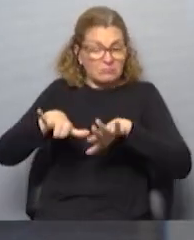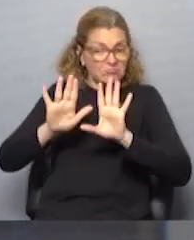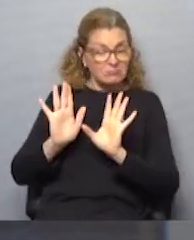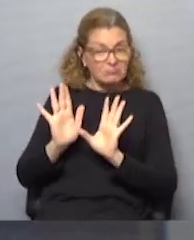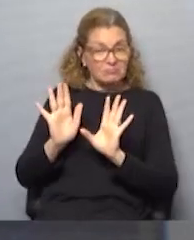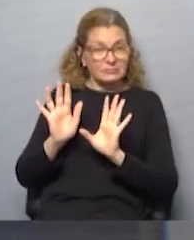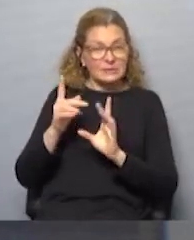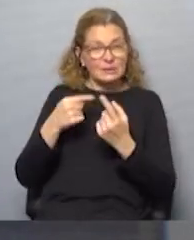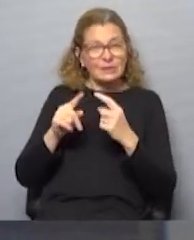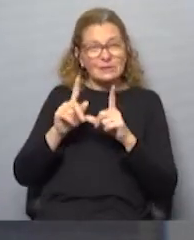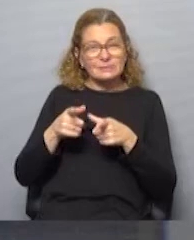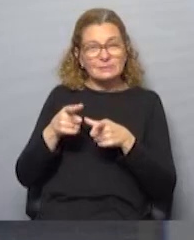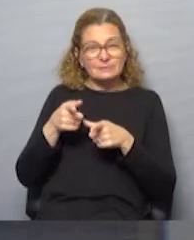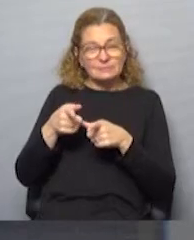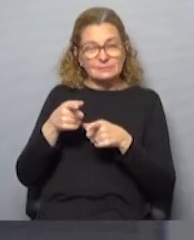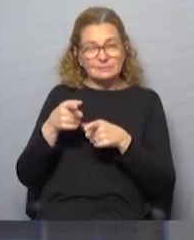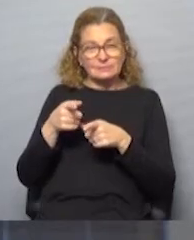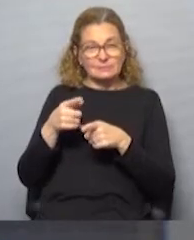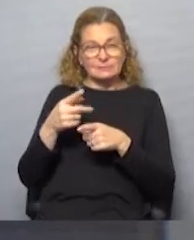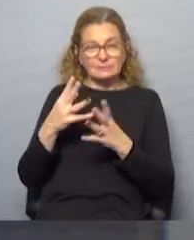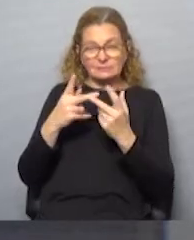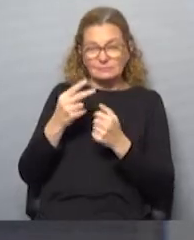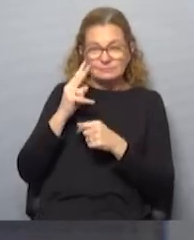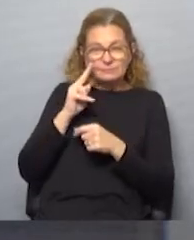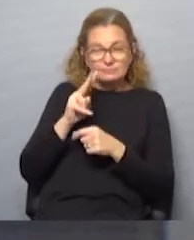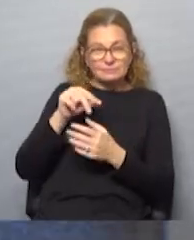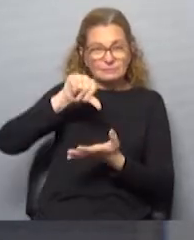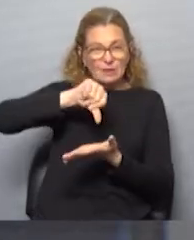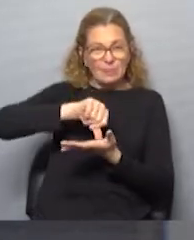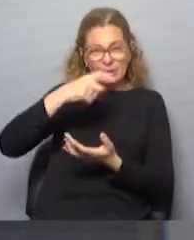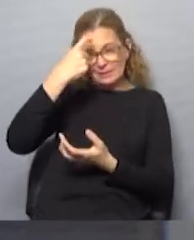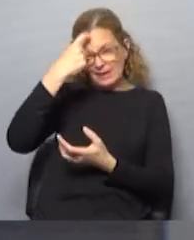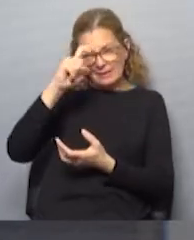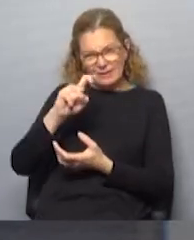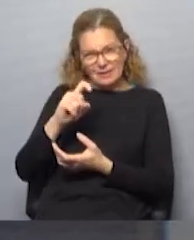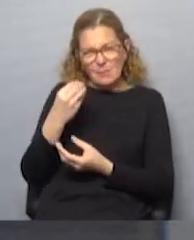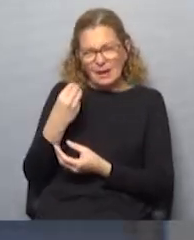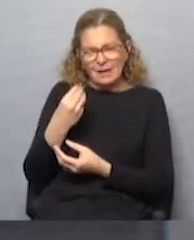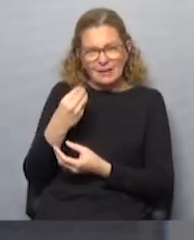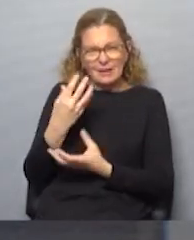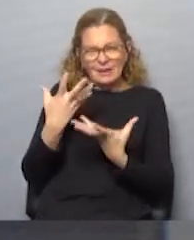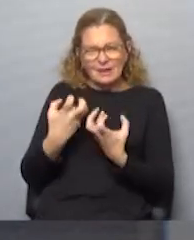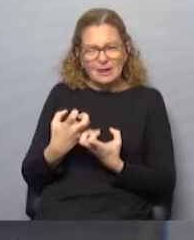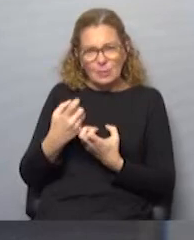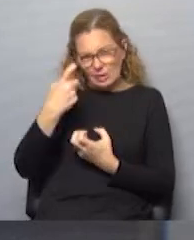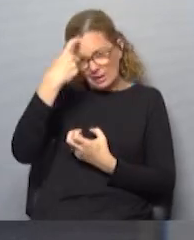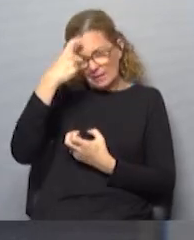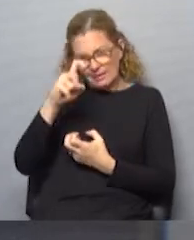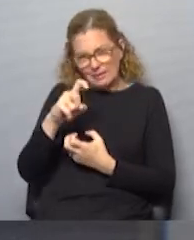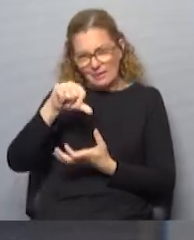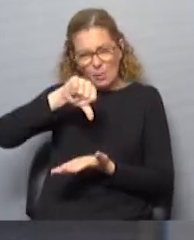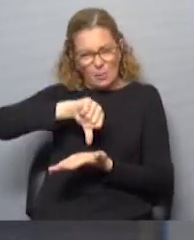veces también lo que lo que está en juego acá es qué visión tenemos como país de la ciencia o sea para qué queremos la ciencia como